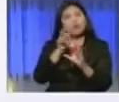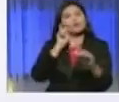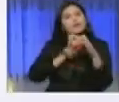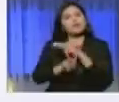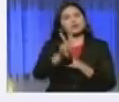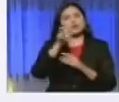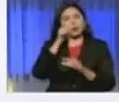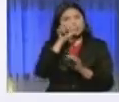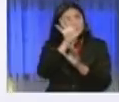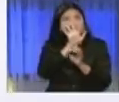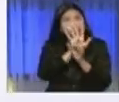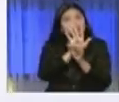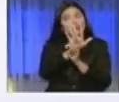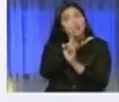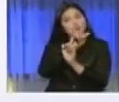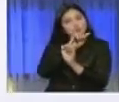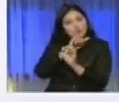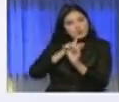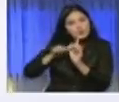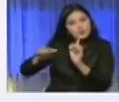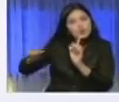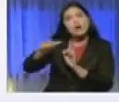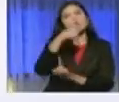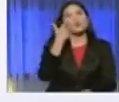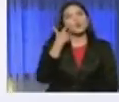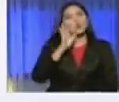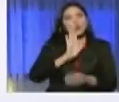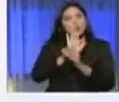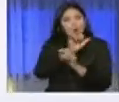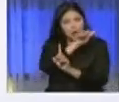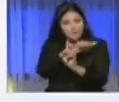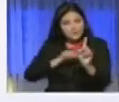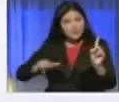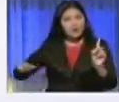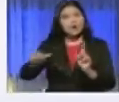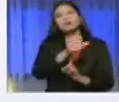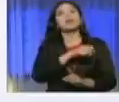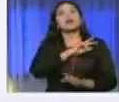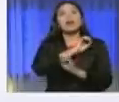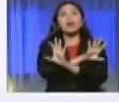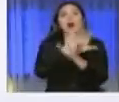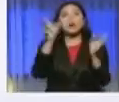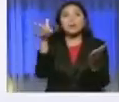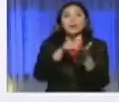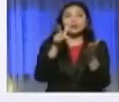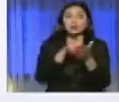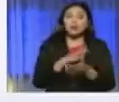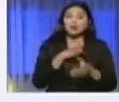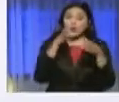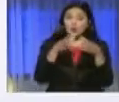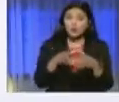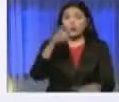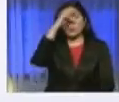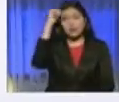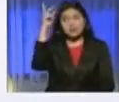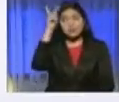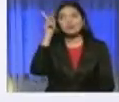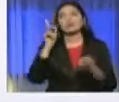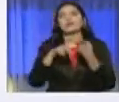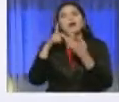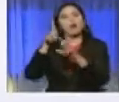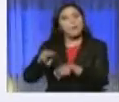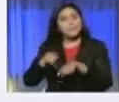ecosocialista, profundamente ecologista, con la participación del movimiento indígena, campesino de la